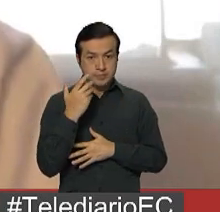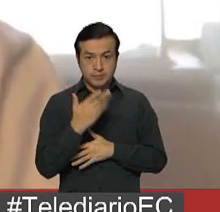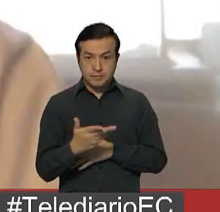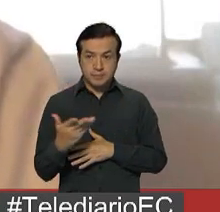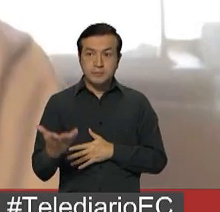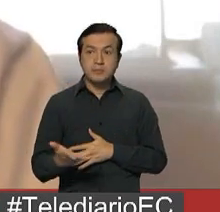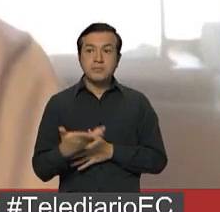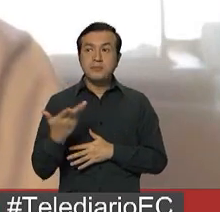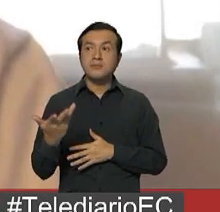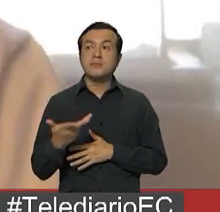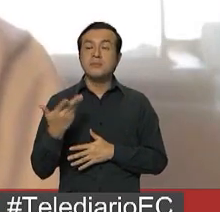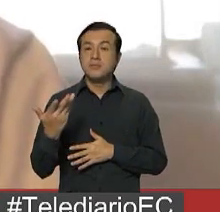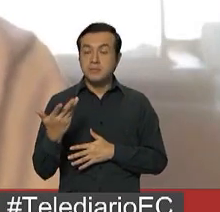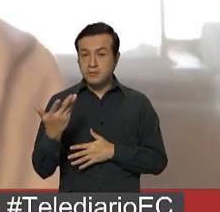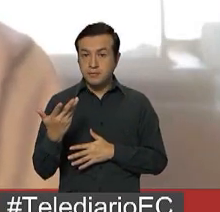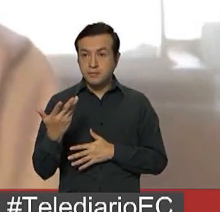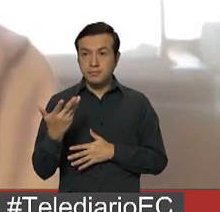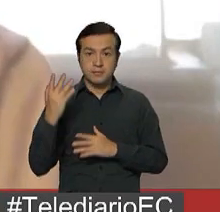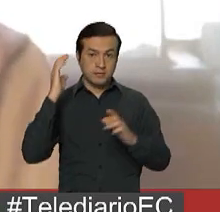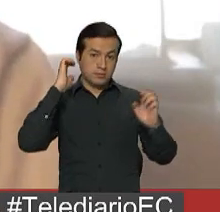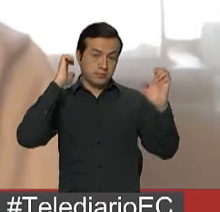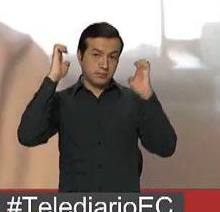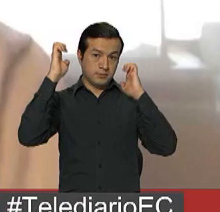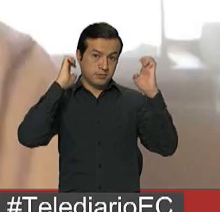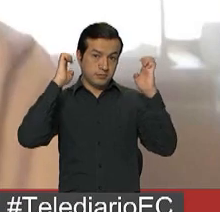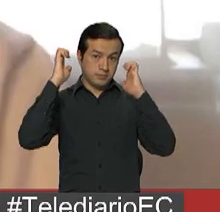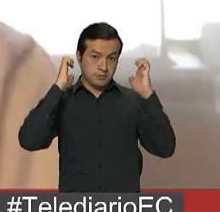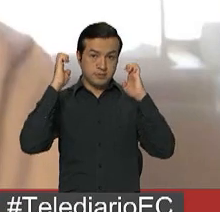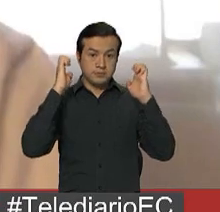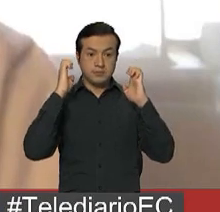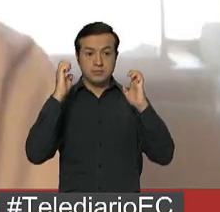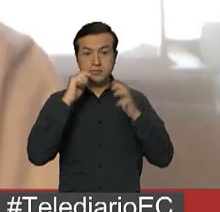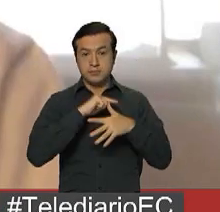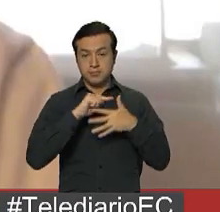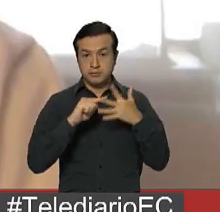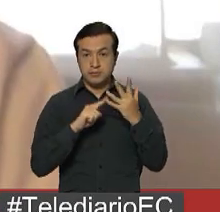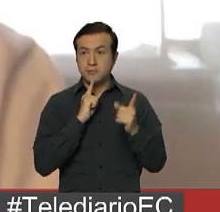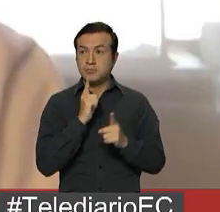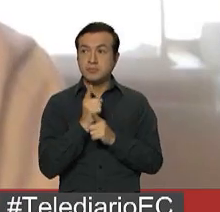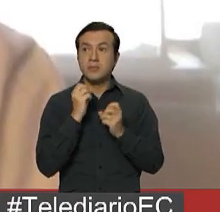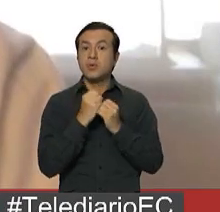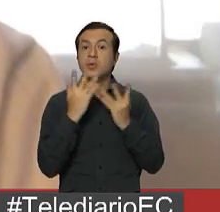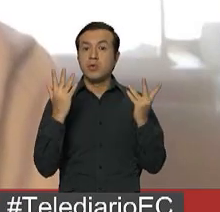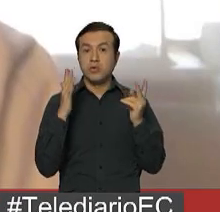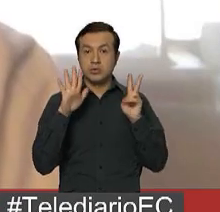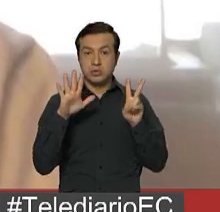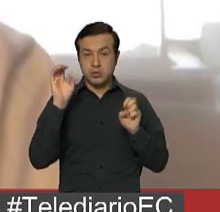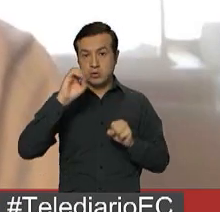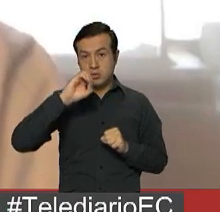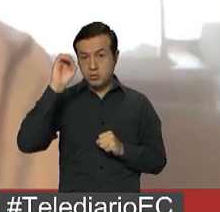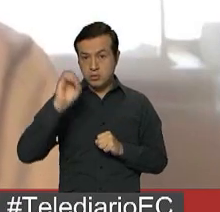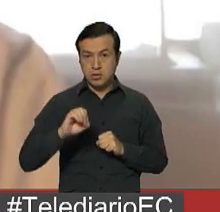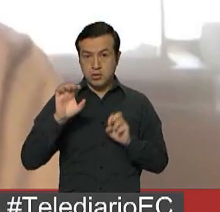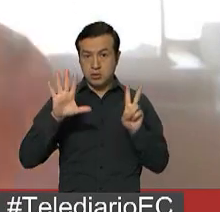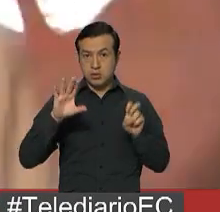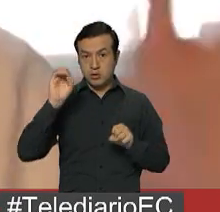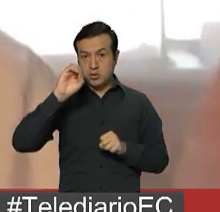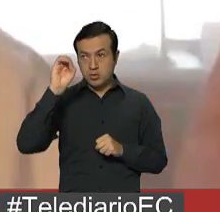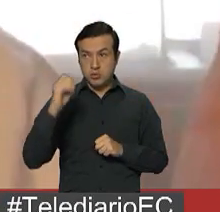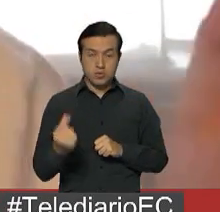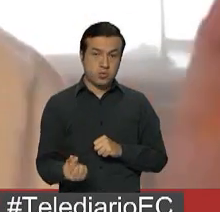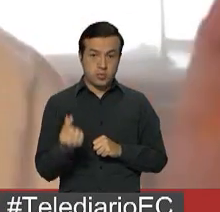hacer una estrategia de capitalización de al menos del 70 por ciento de las utilidades